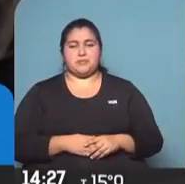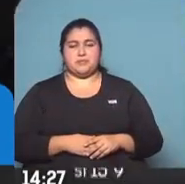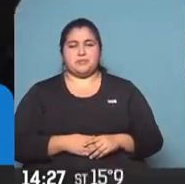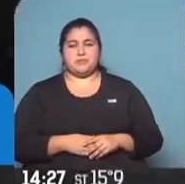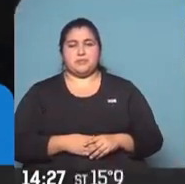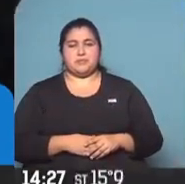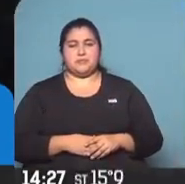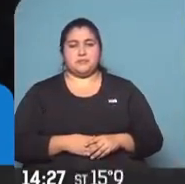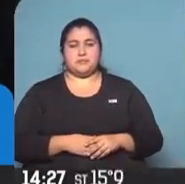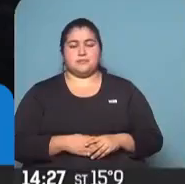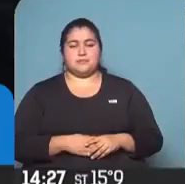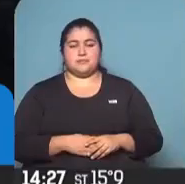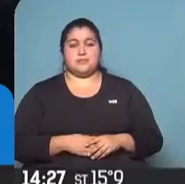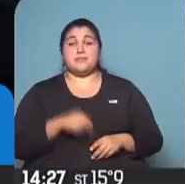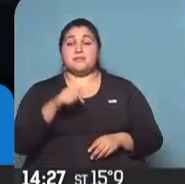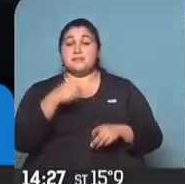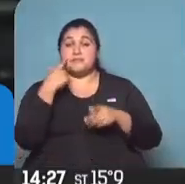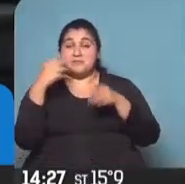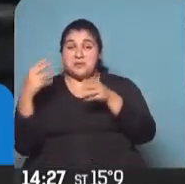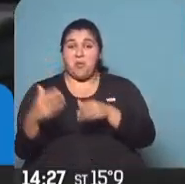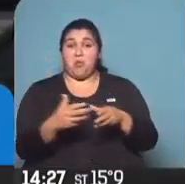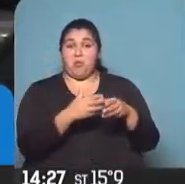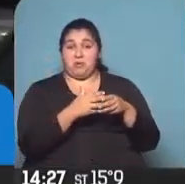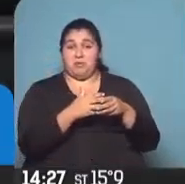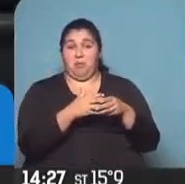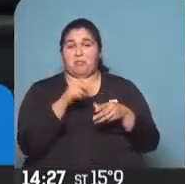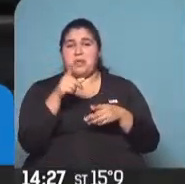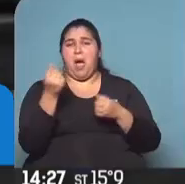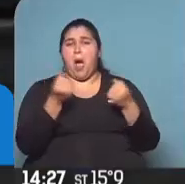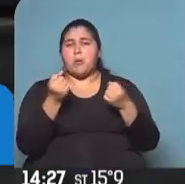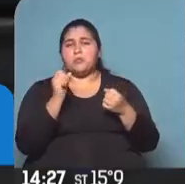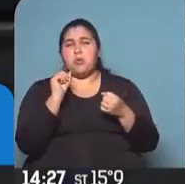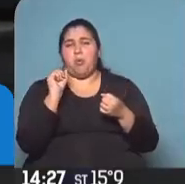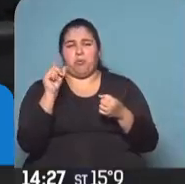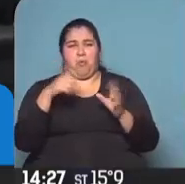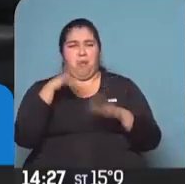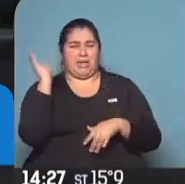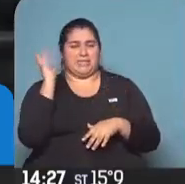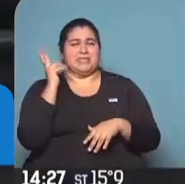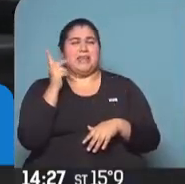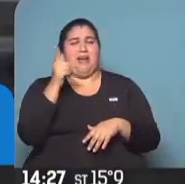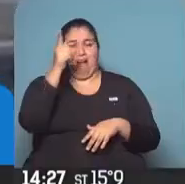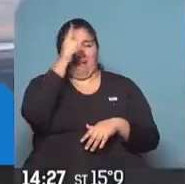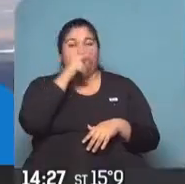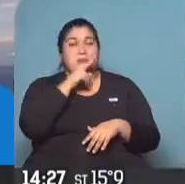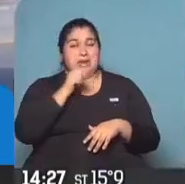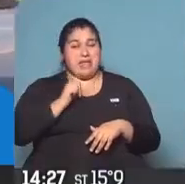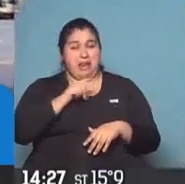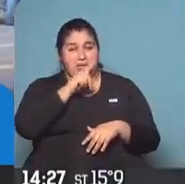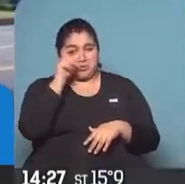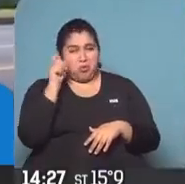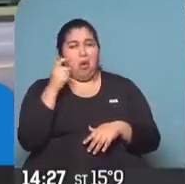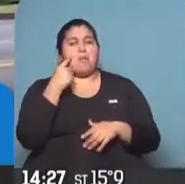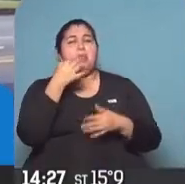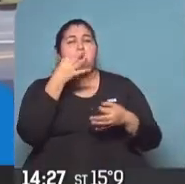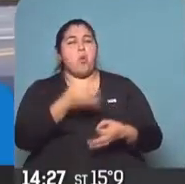es el momento de presentar los vehículos utilizados porque tardaría nacionales para el cumplimiento de